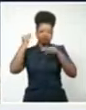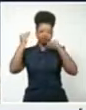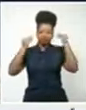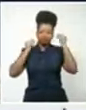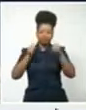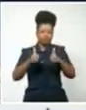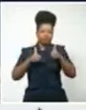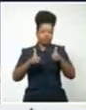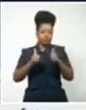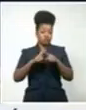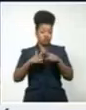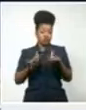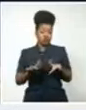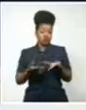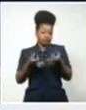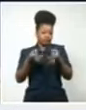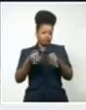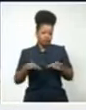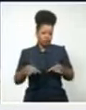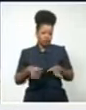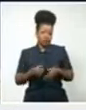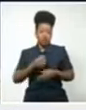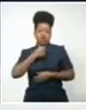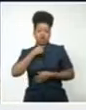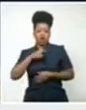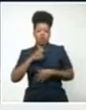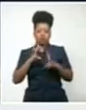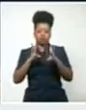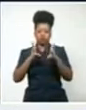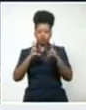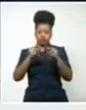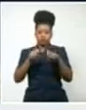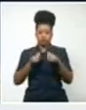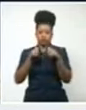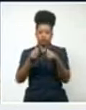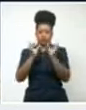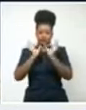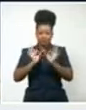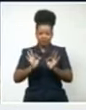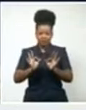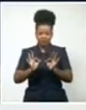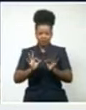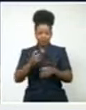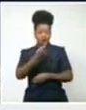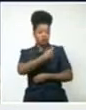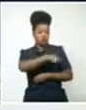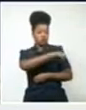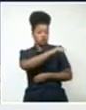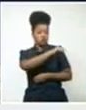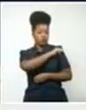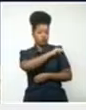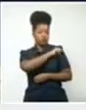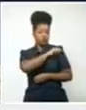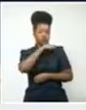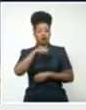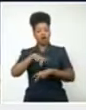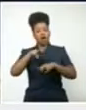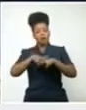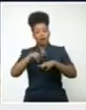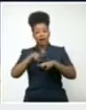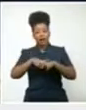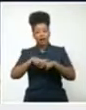como es natural, si fuera por número absoluto, la mayor población está en La Habana, Santiago de